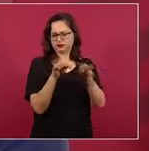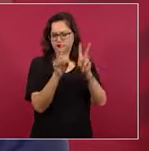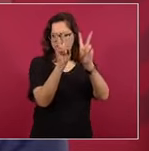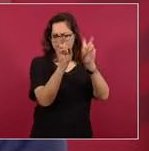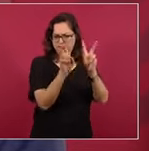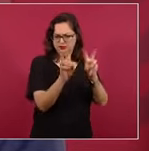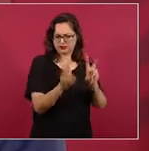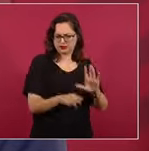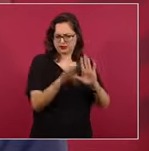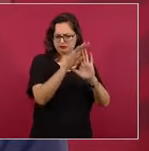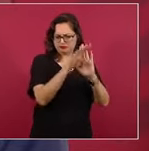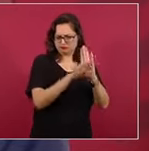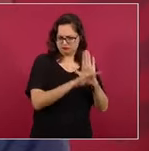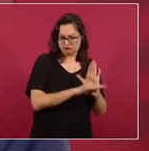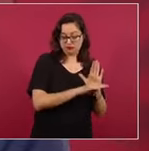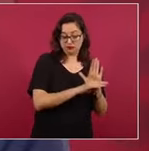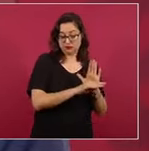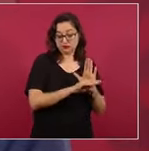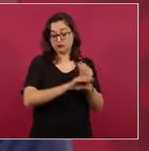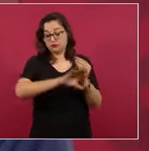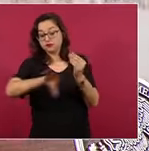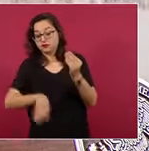se tratara esto.